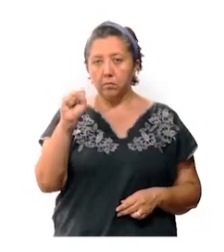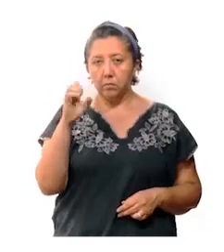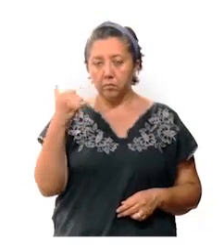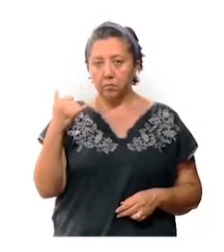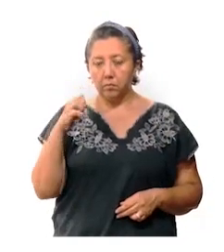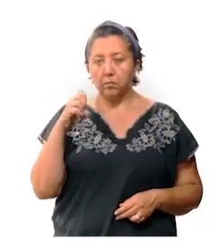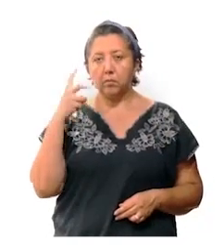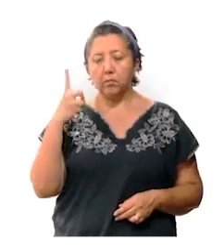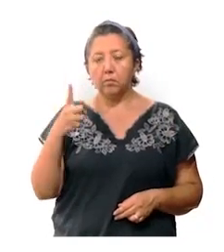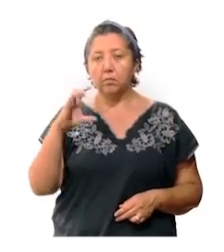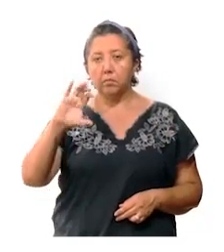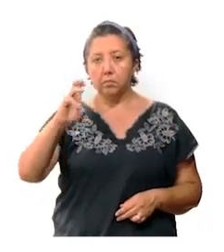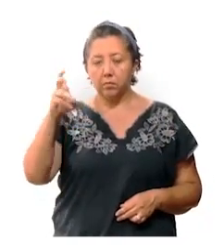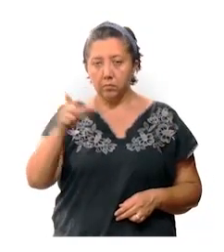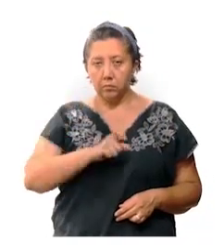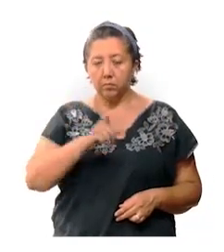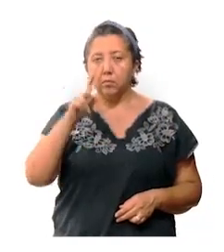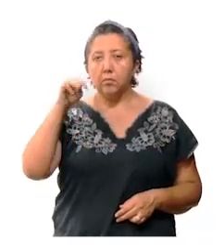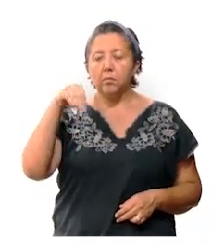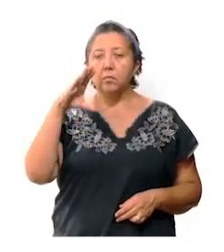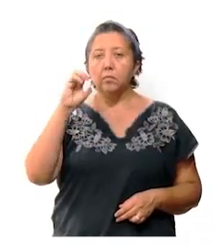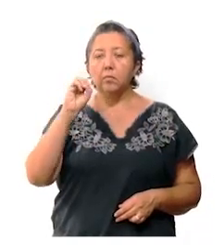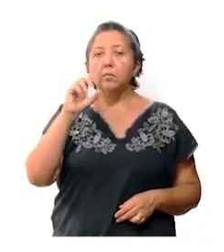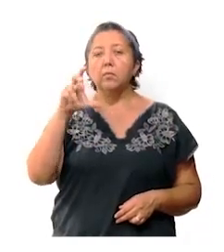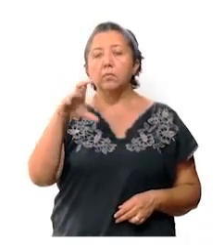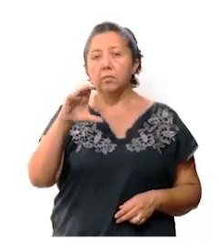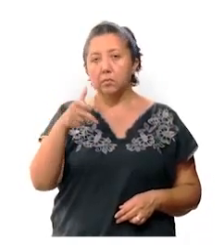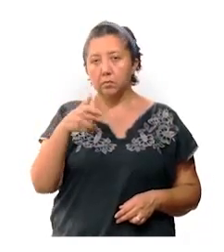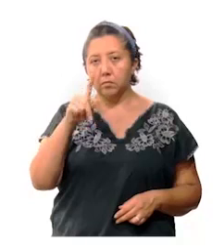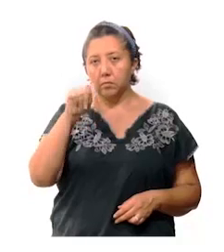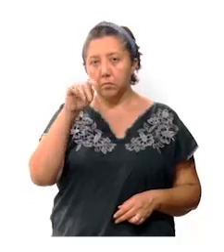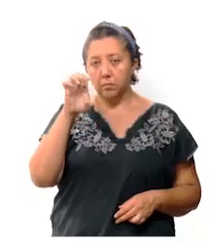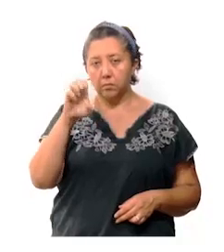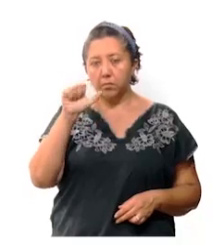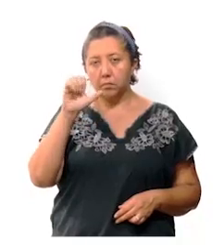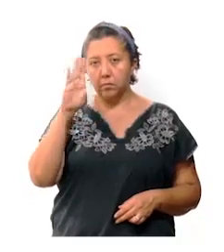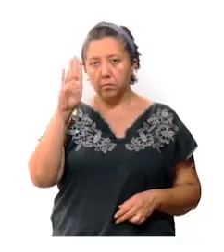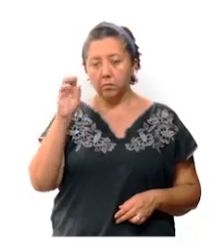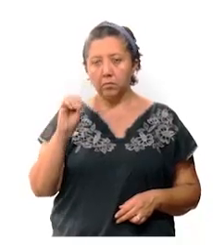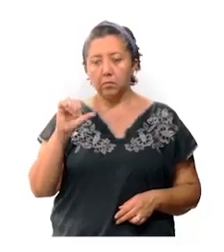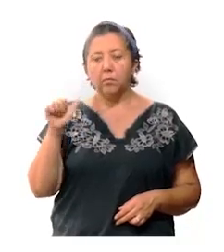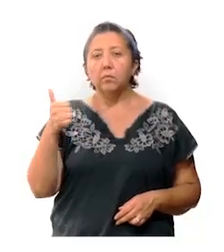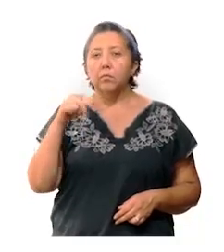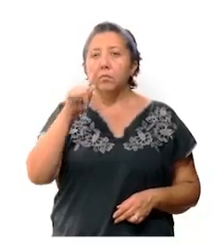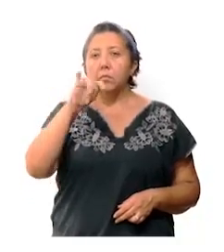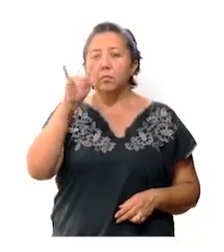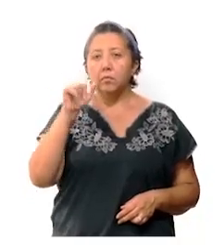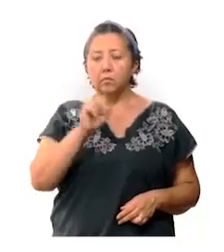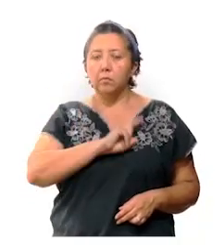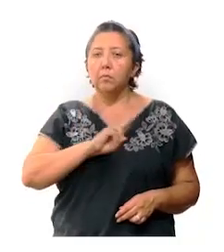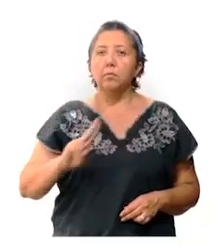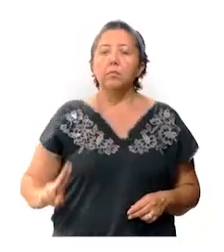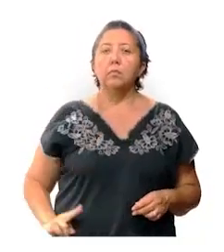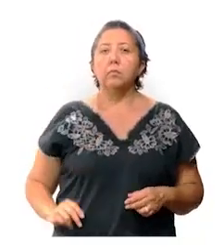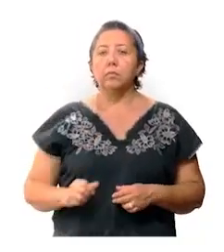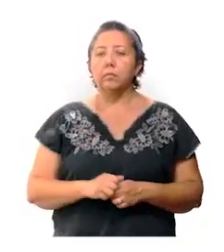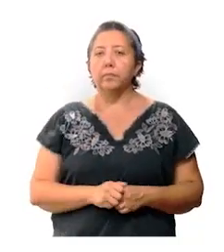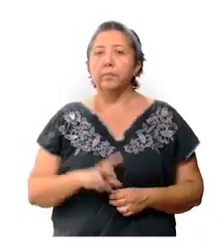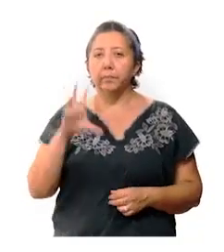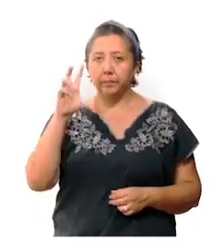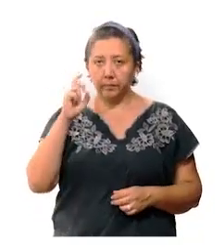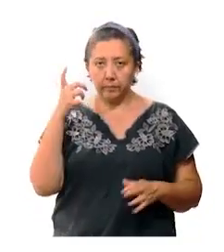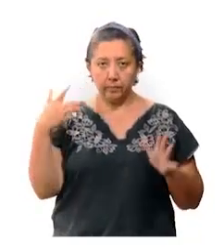Sellé y 1 en Chemash, Mocochá, Oxcuxcap, Teabo, Tinum, Tizimín y Humán. De